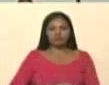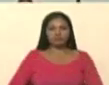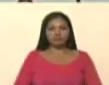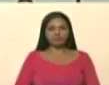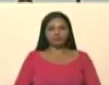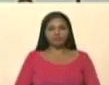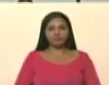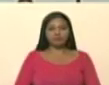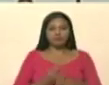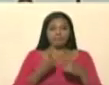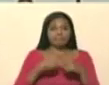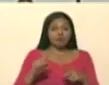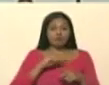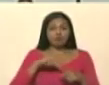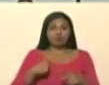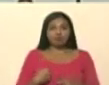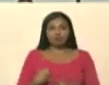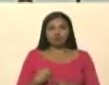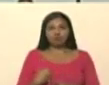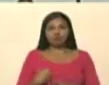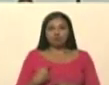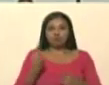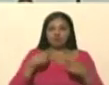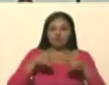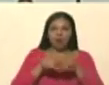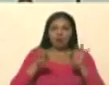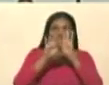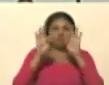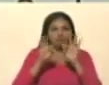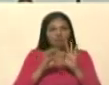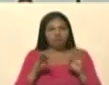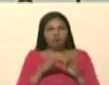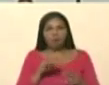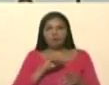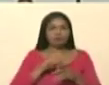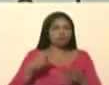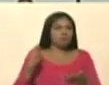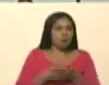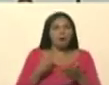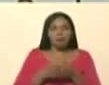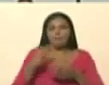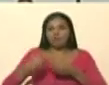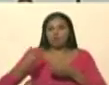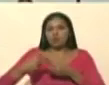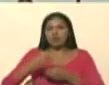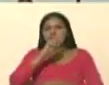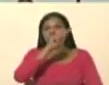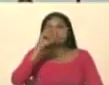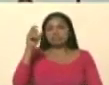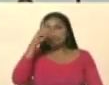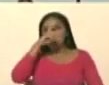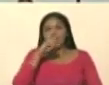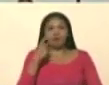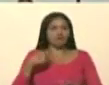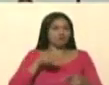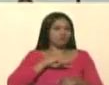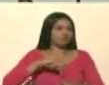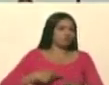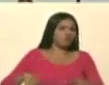lo que pasa que estuvimos un jubilado por un modelo de pendiente rentista petrolero casi 100 años jubilados